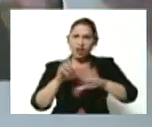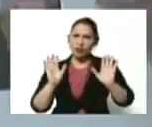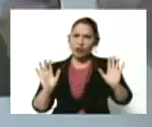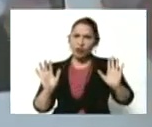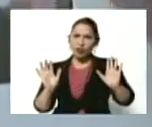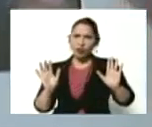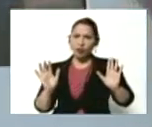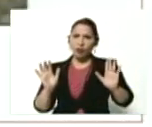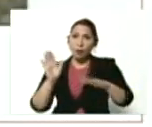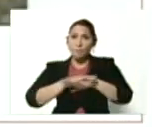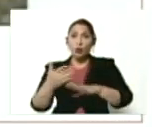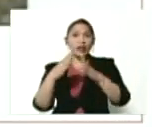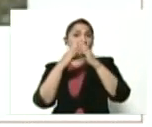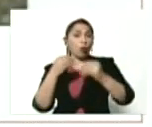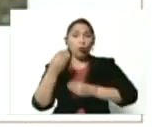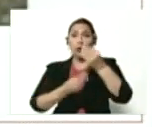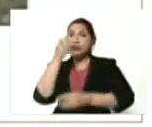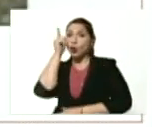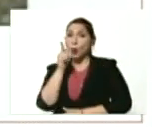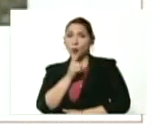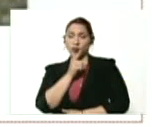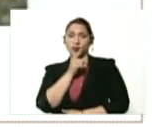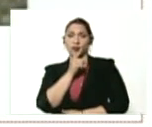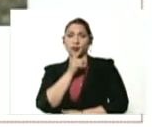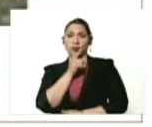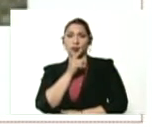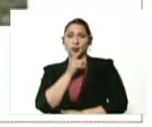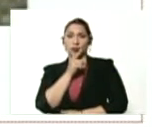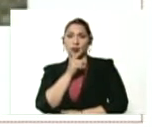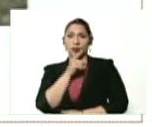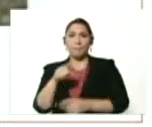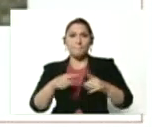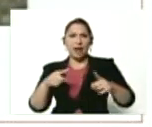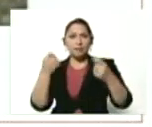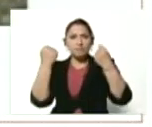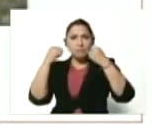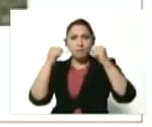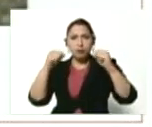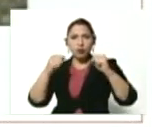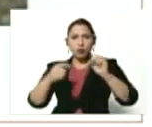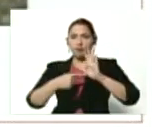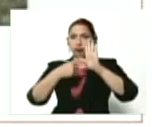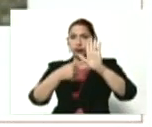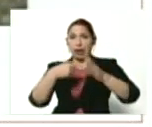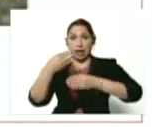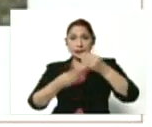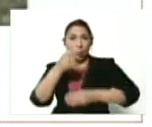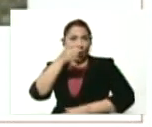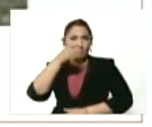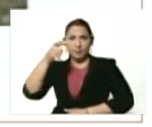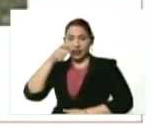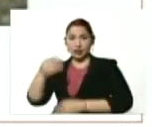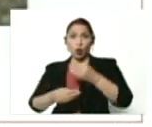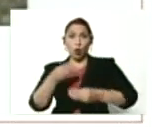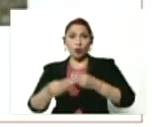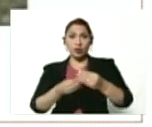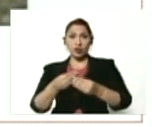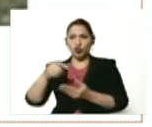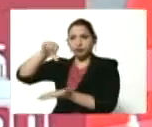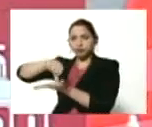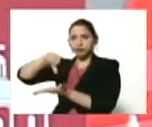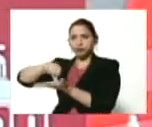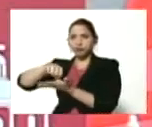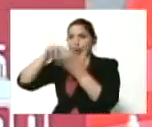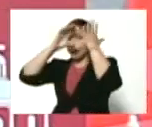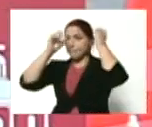Porque todo lo que hizo Leopoldo López para planificar, para montar la Operación Gedeón, lo hizo desde la residencia